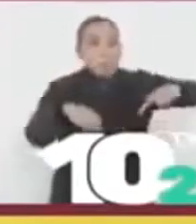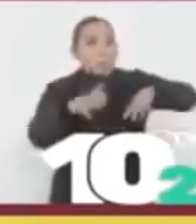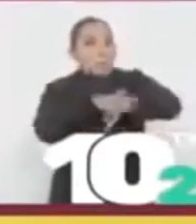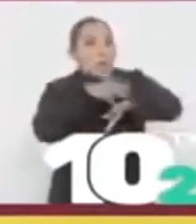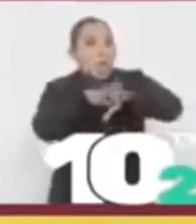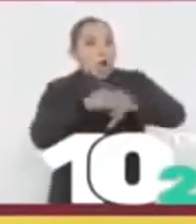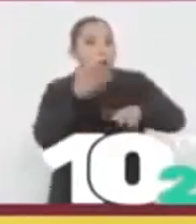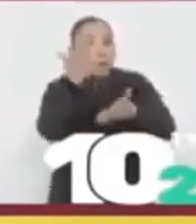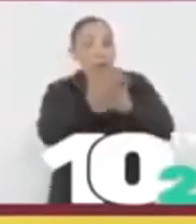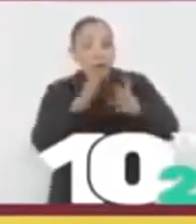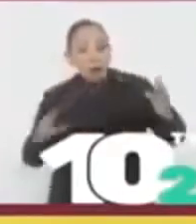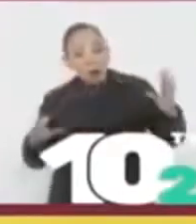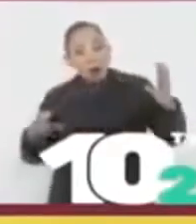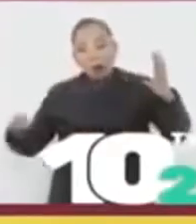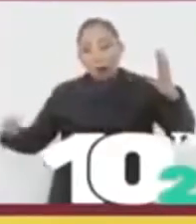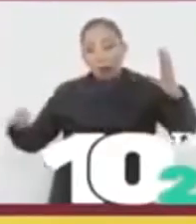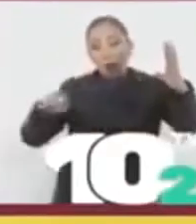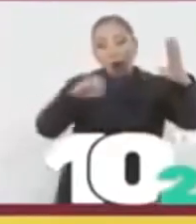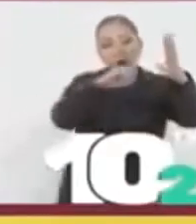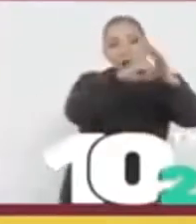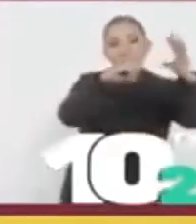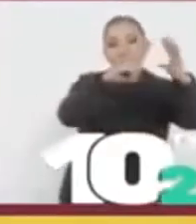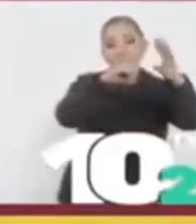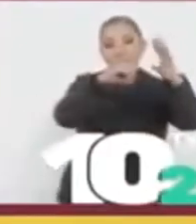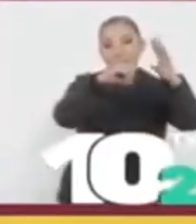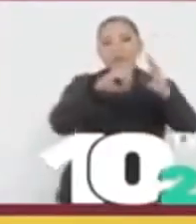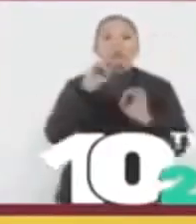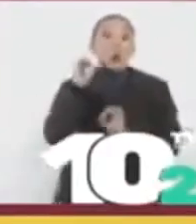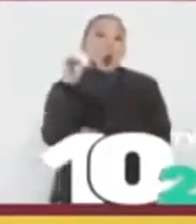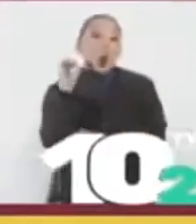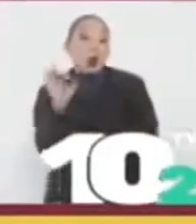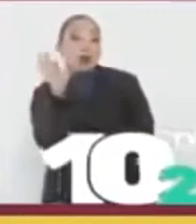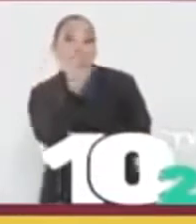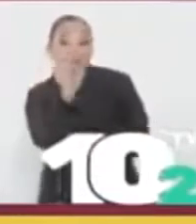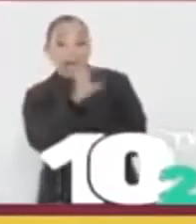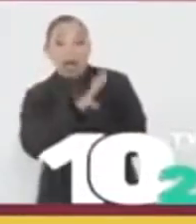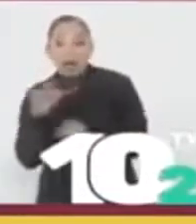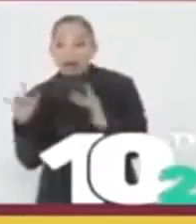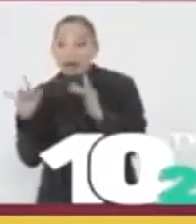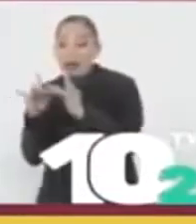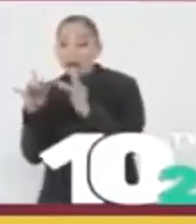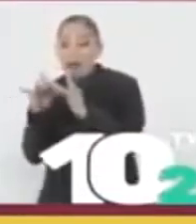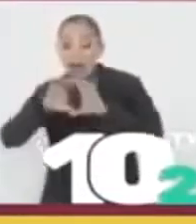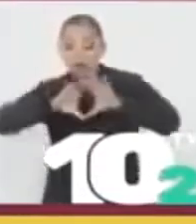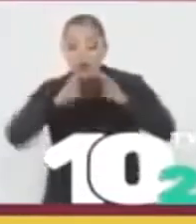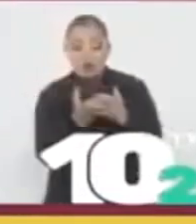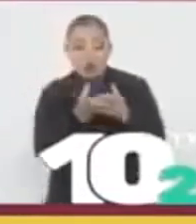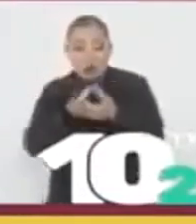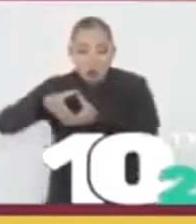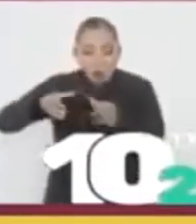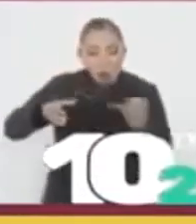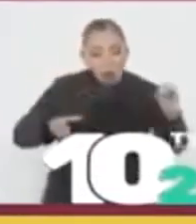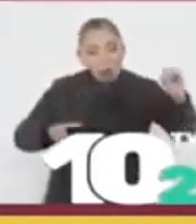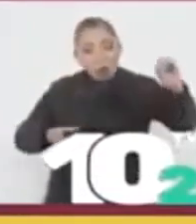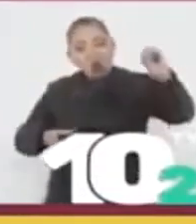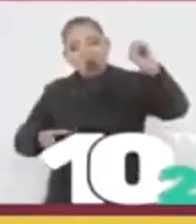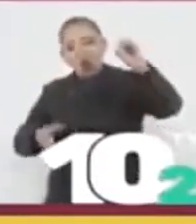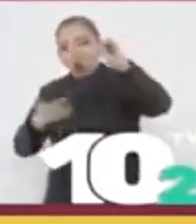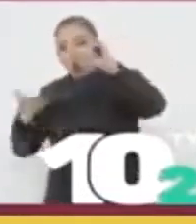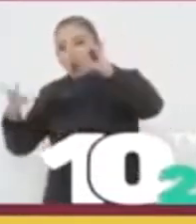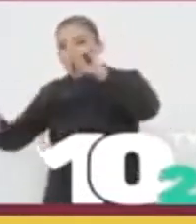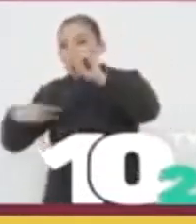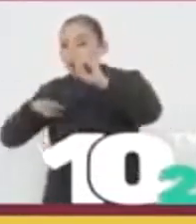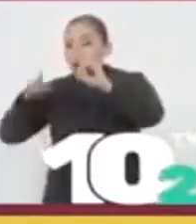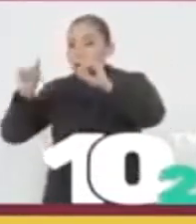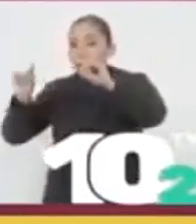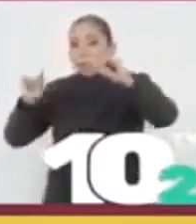y un pie o una mano que detiene su marcha. O también está la interacción entre el balón moviéndose y el